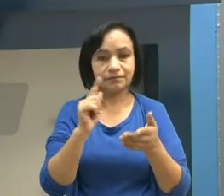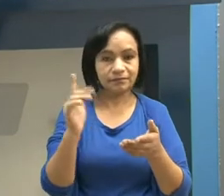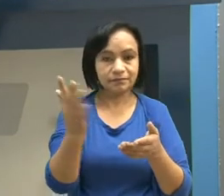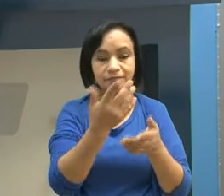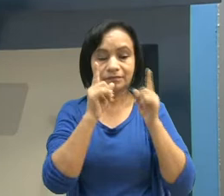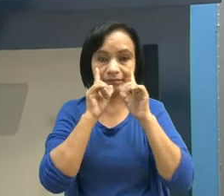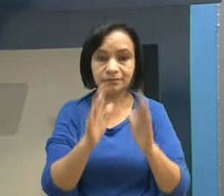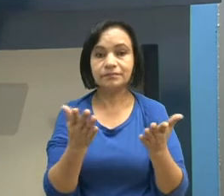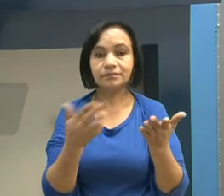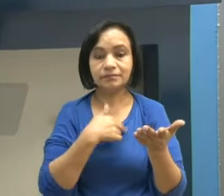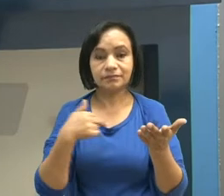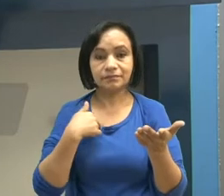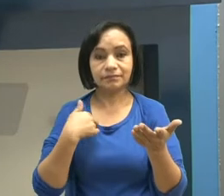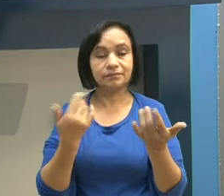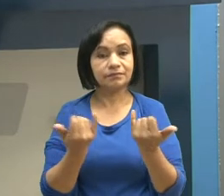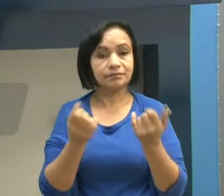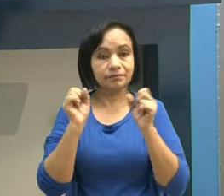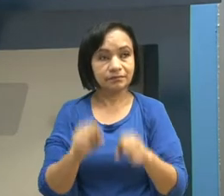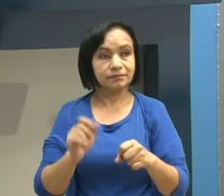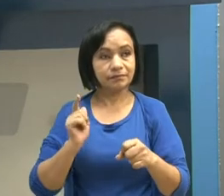el resguardo, pero además que les permite tener